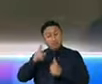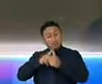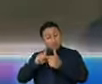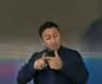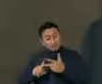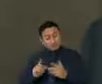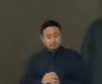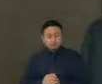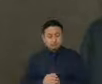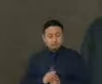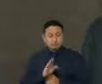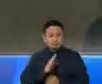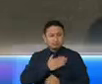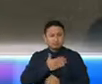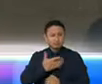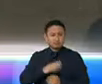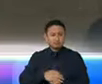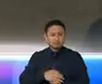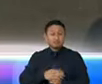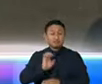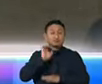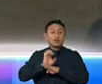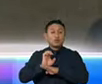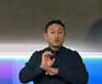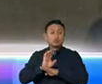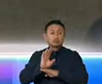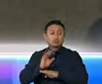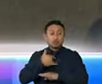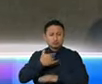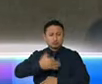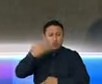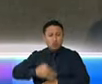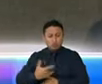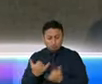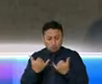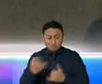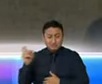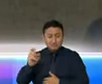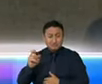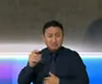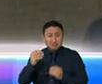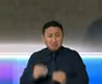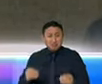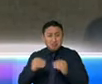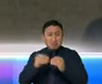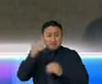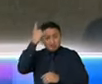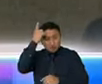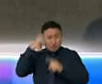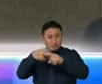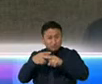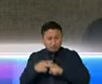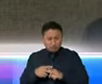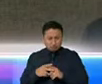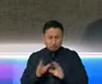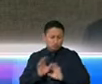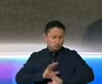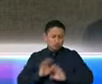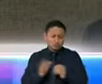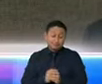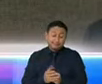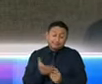que el Ecuador al día de hoy no necesita este crédito. Podrían haber